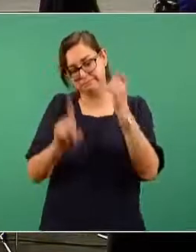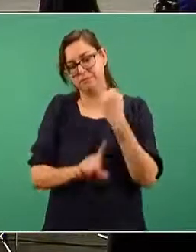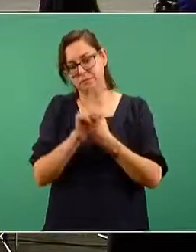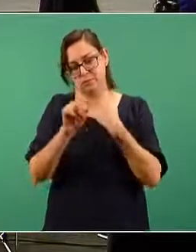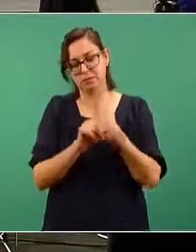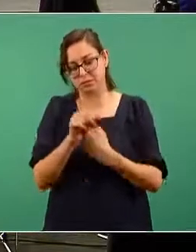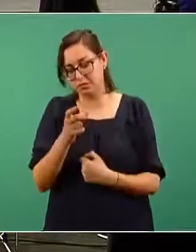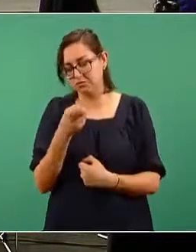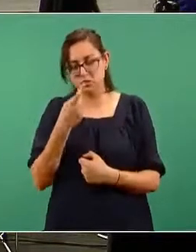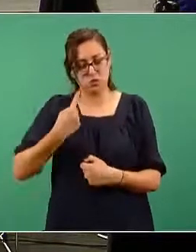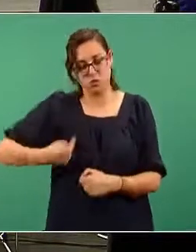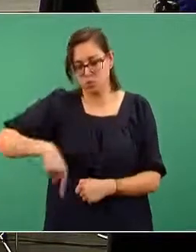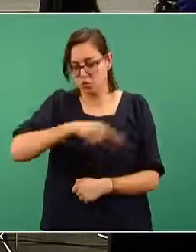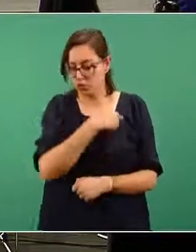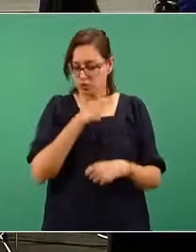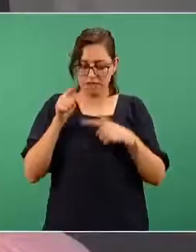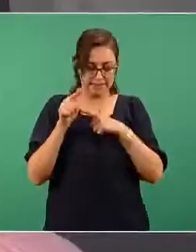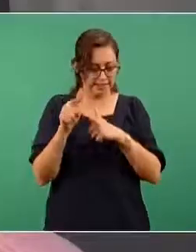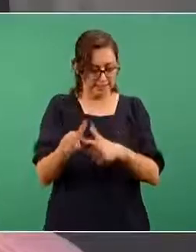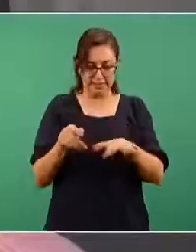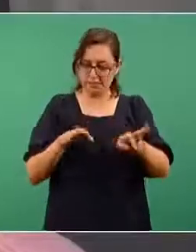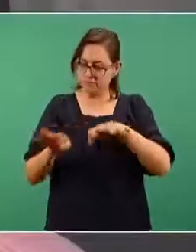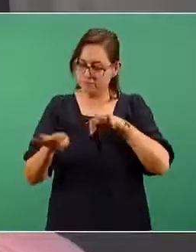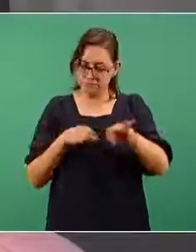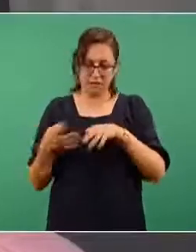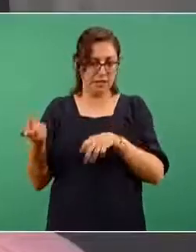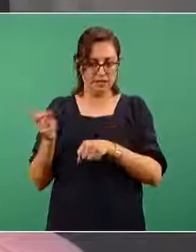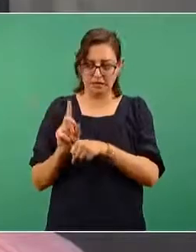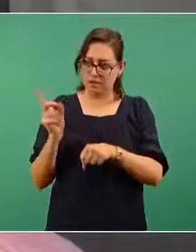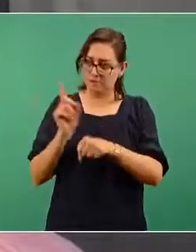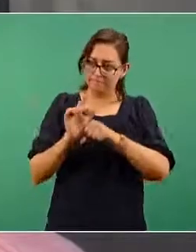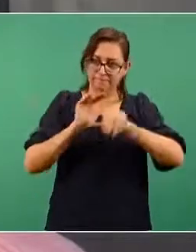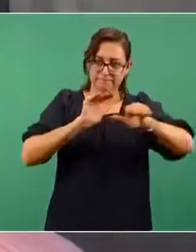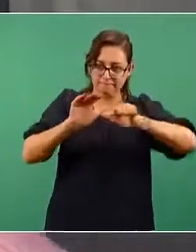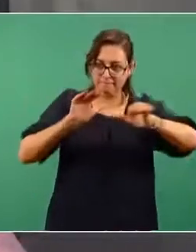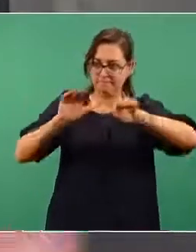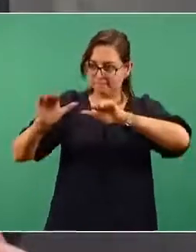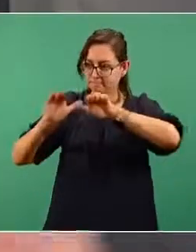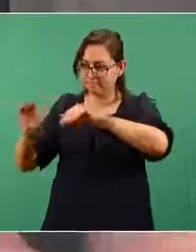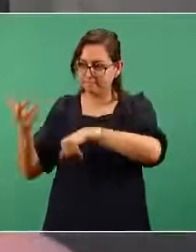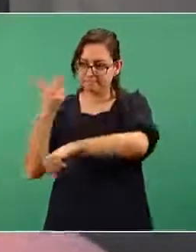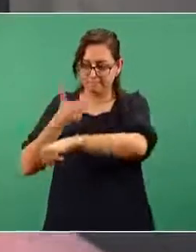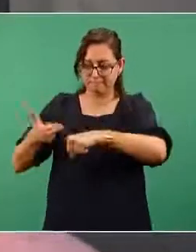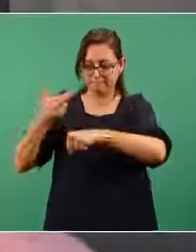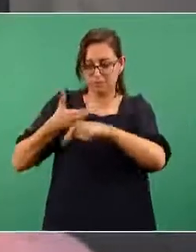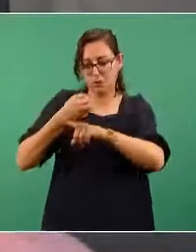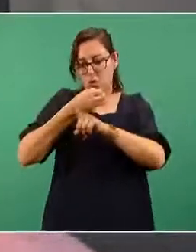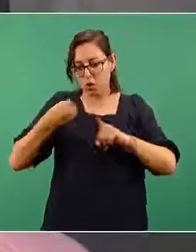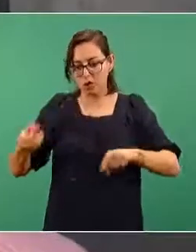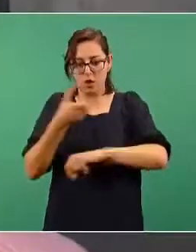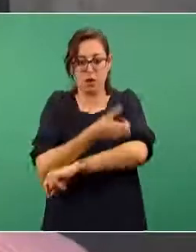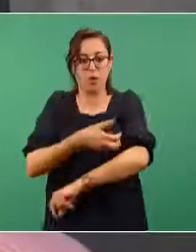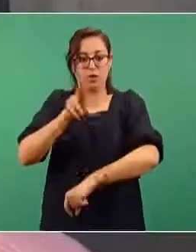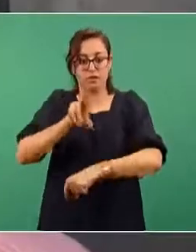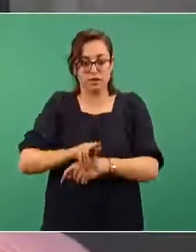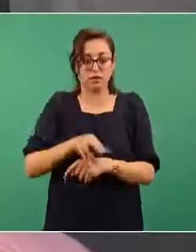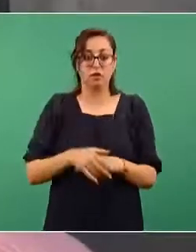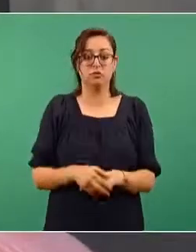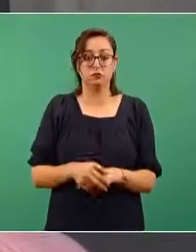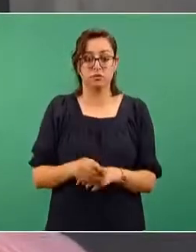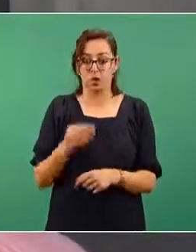estaremos trabajando, como hacemos todos los días, para lograr una mejor coordinación. Ahora mismo, en unos pocos minutos, tenemos la